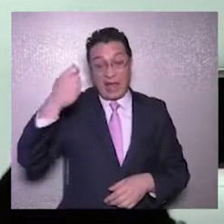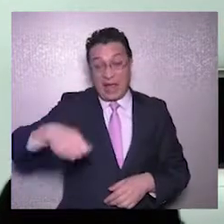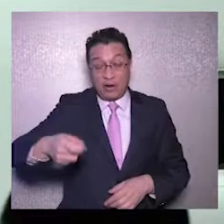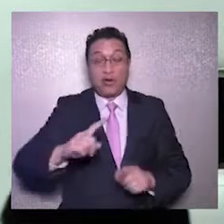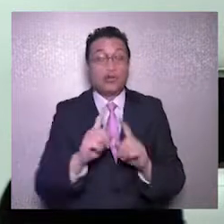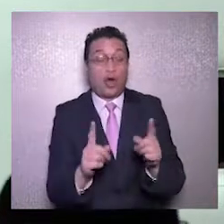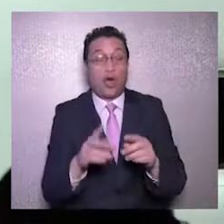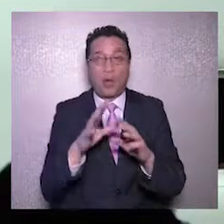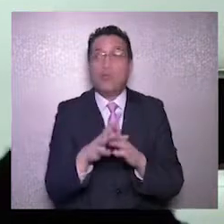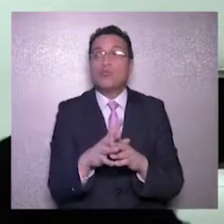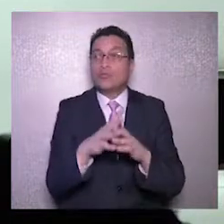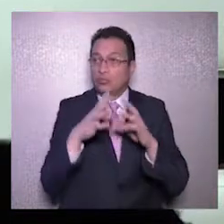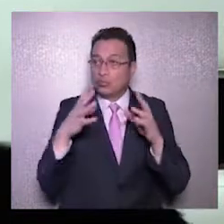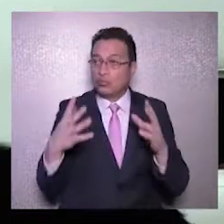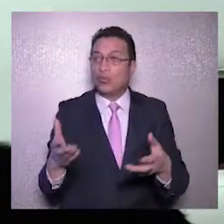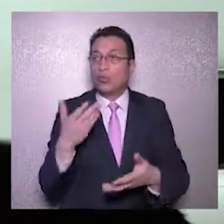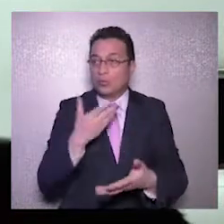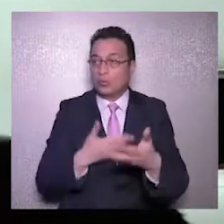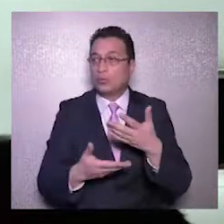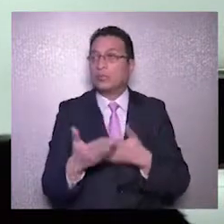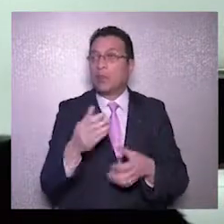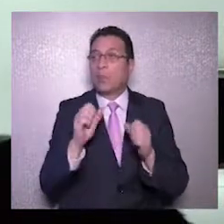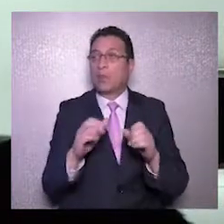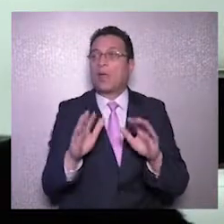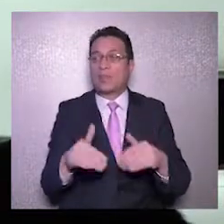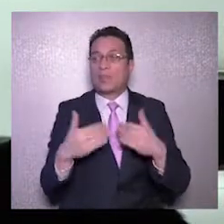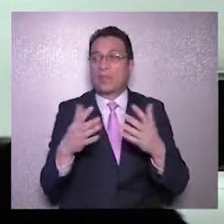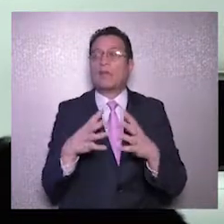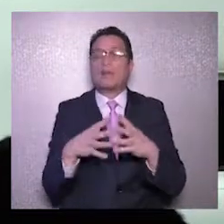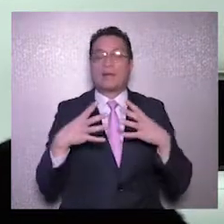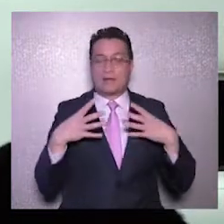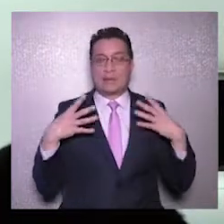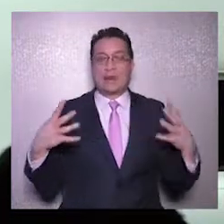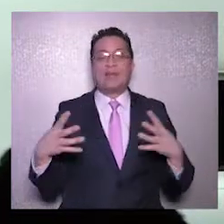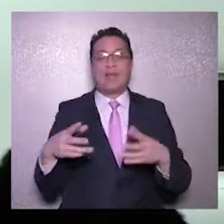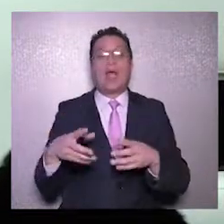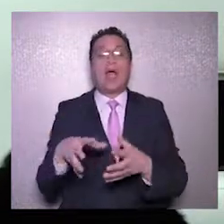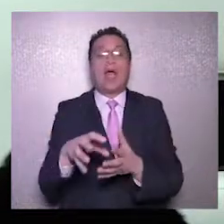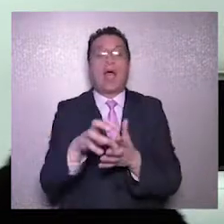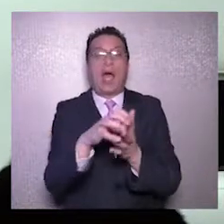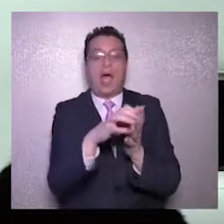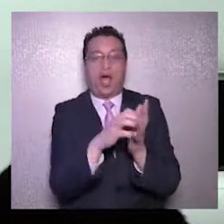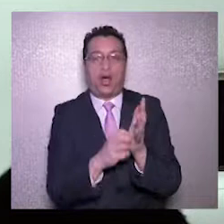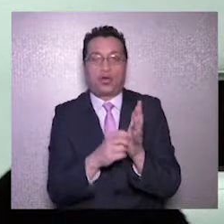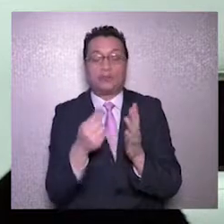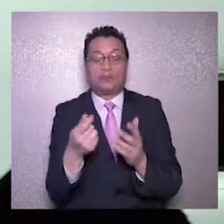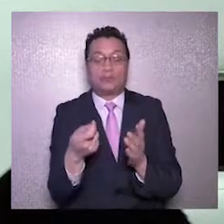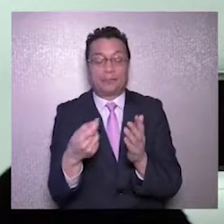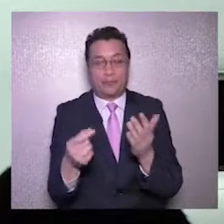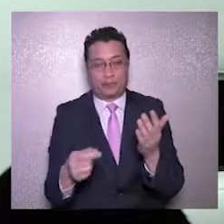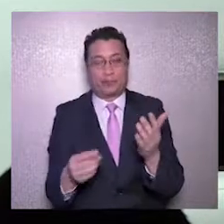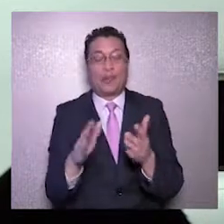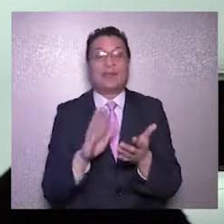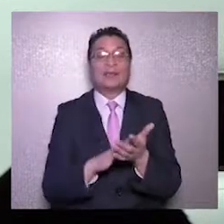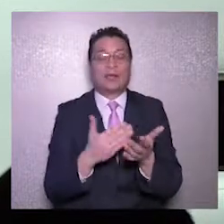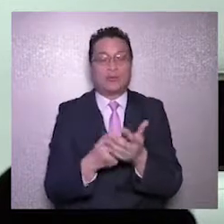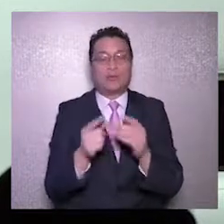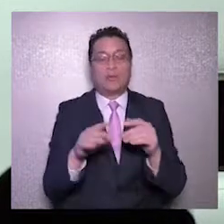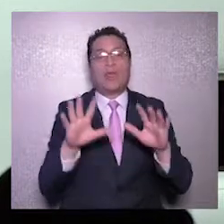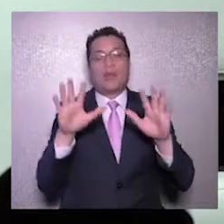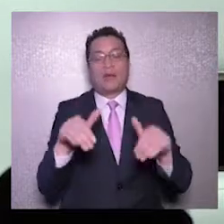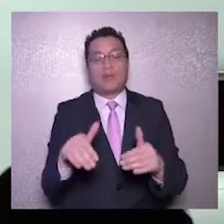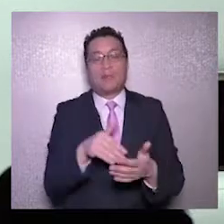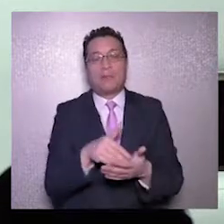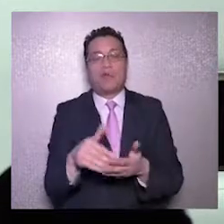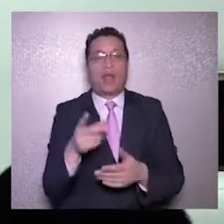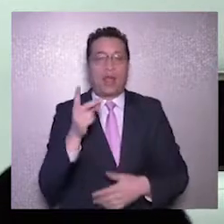muchos retornos. Ahí uno puede generar grandes ahorros porque el presupuesto de salud hoy día está por sobre los